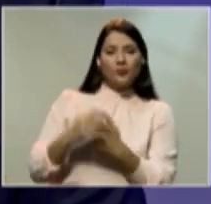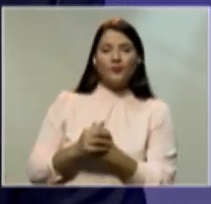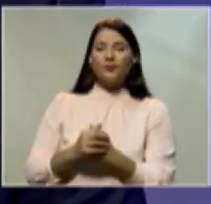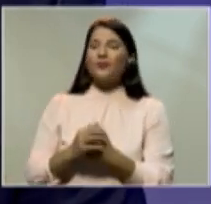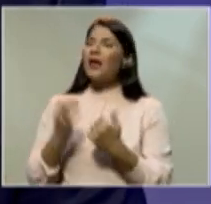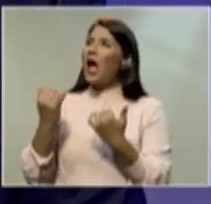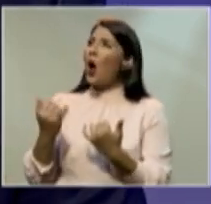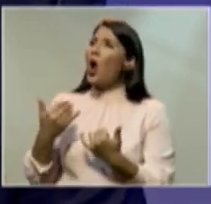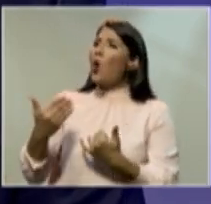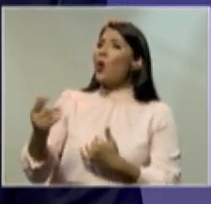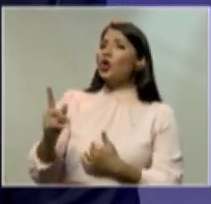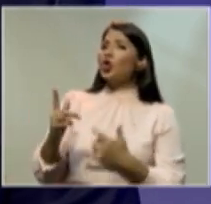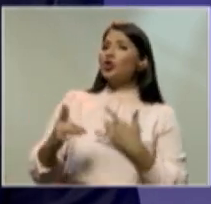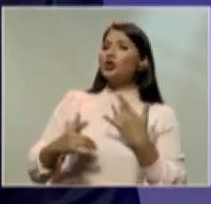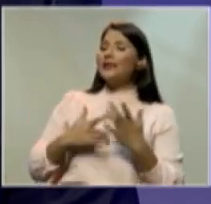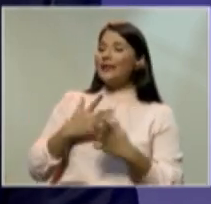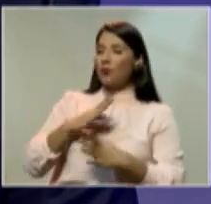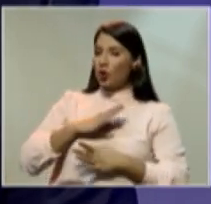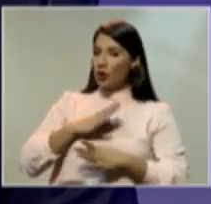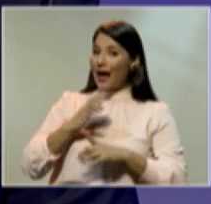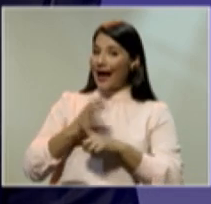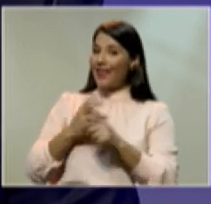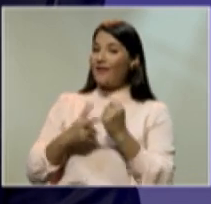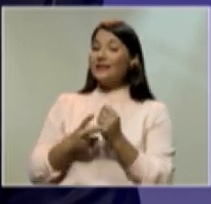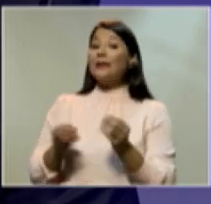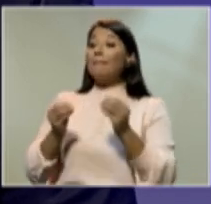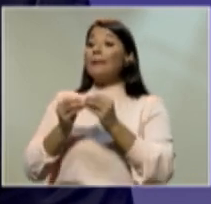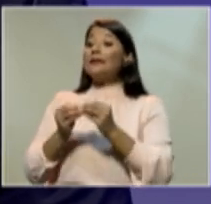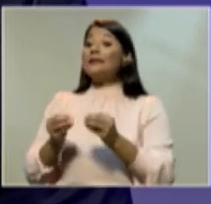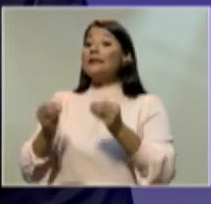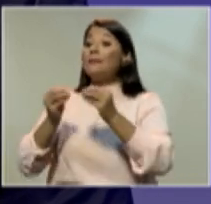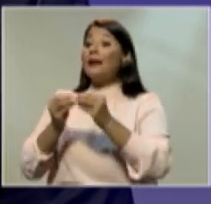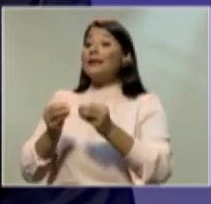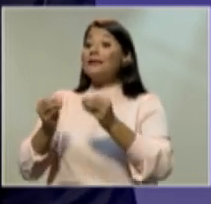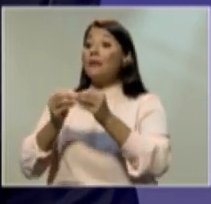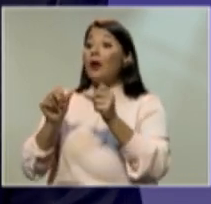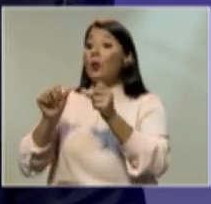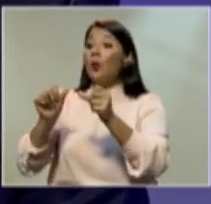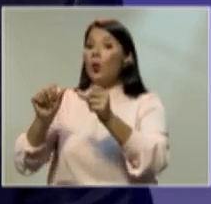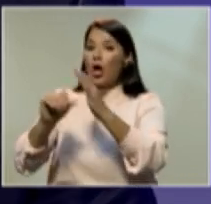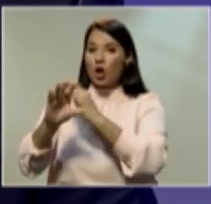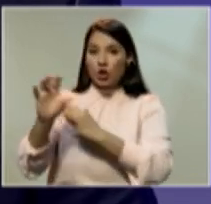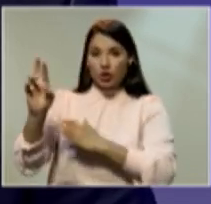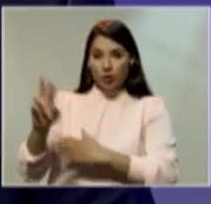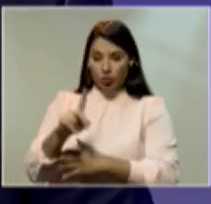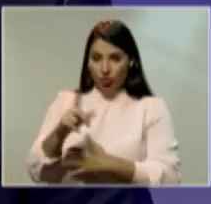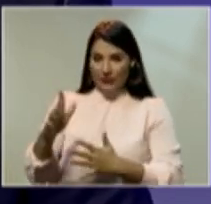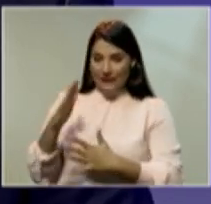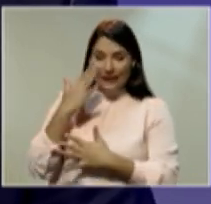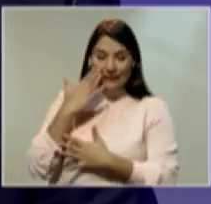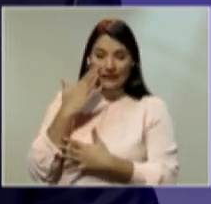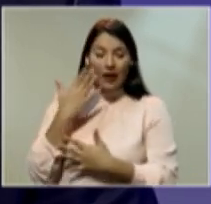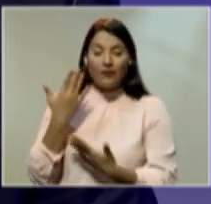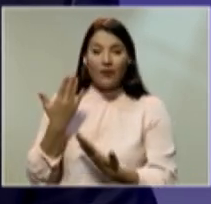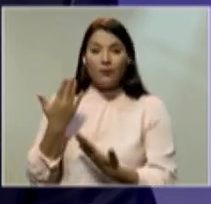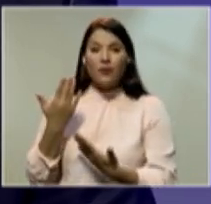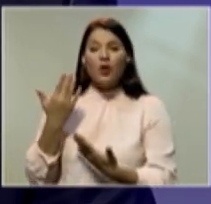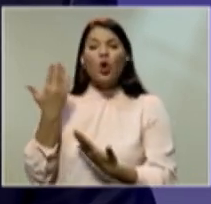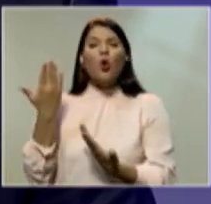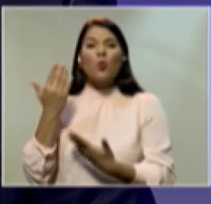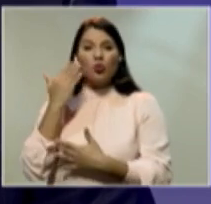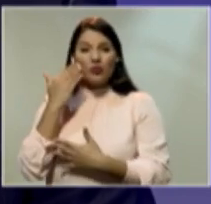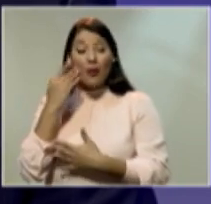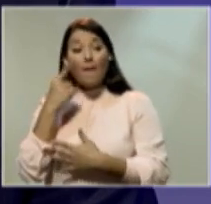descontento es creciente y creciente de manera sostenida en Costa Rica. Eso lo sabemos gracias a las mediciones